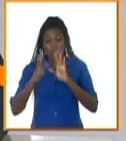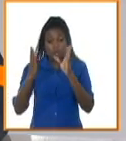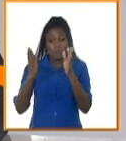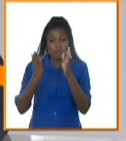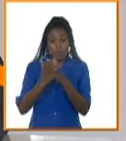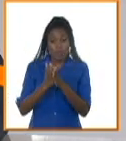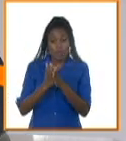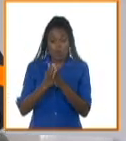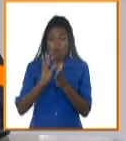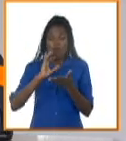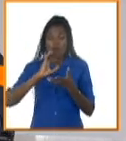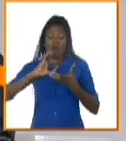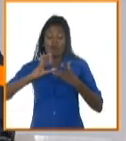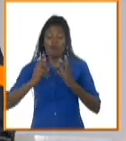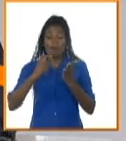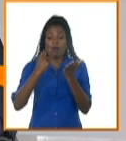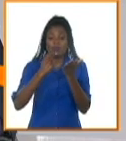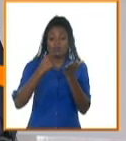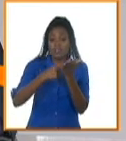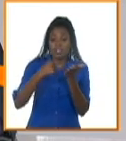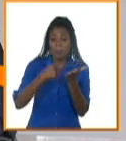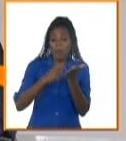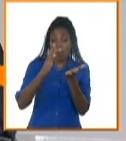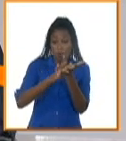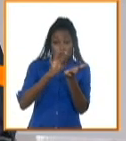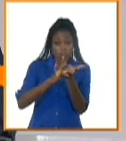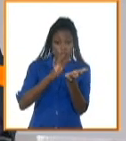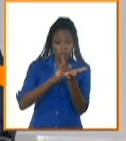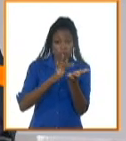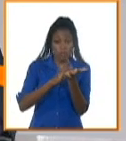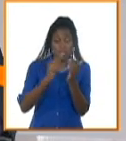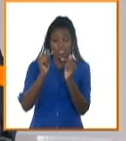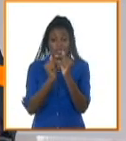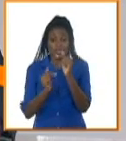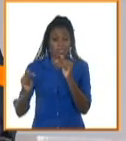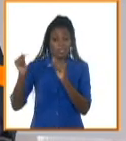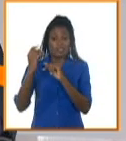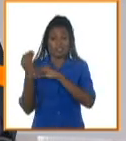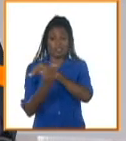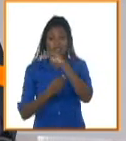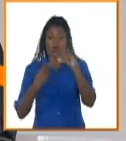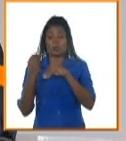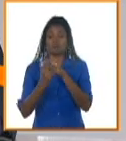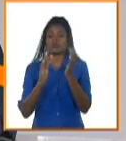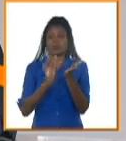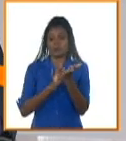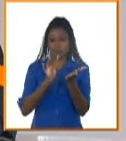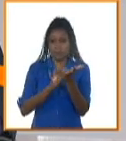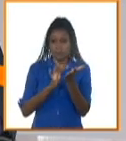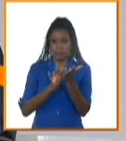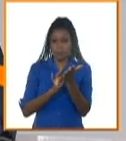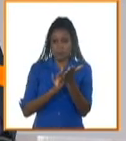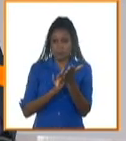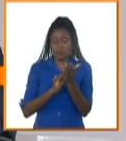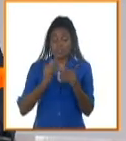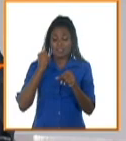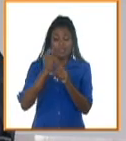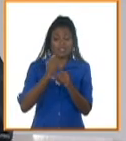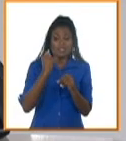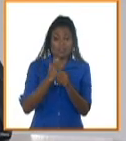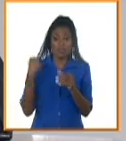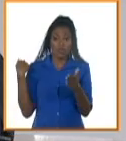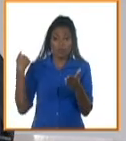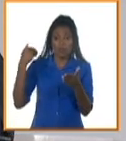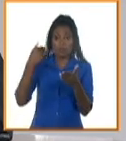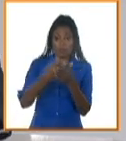los canales de pagos electrónicos del uso de los canales de pago electrónico es una prioridad de la transformación digital y en la que se viene trabajando desde